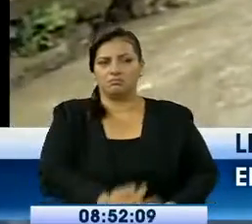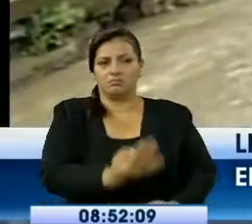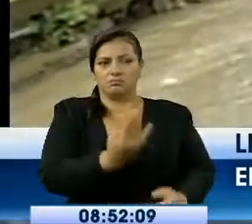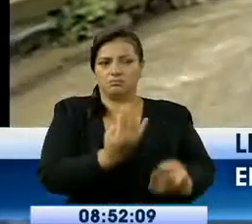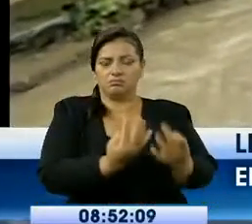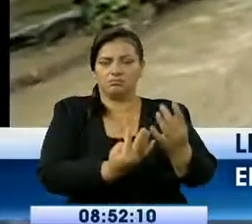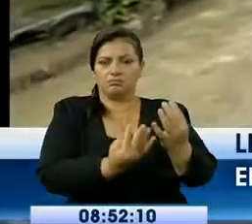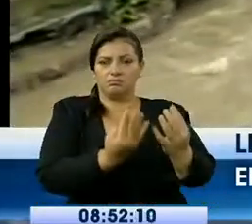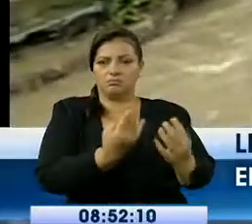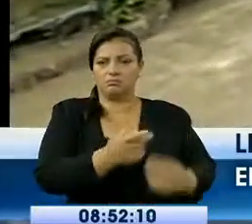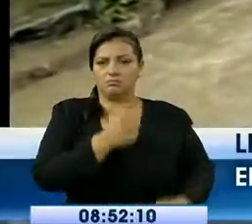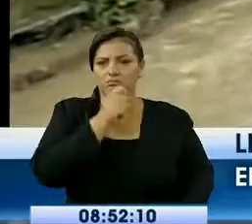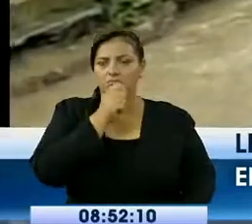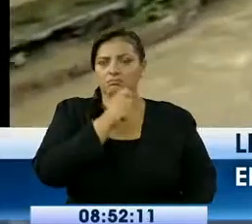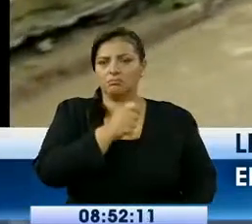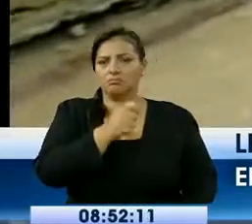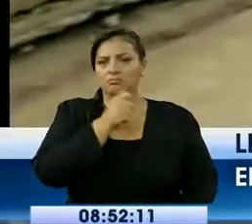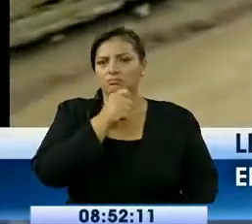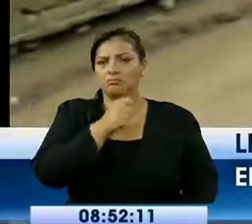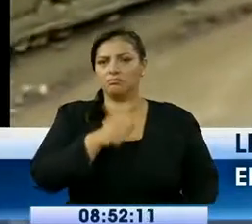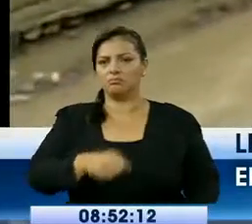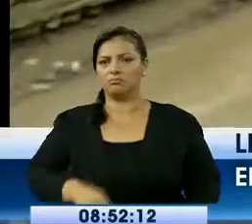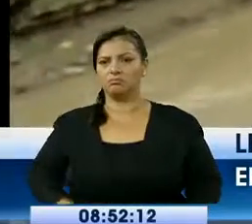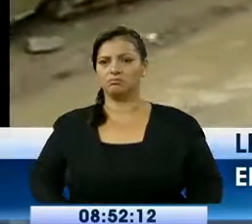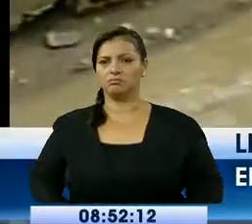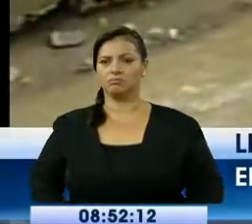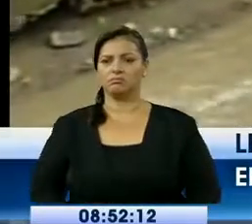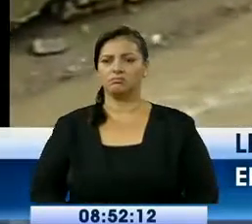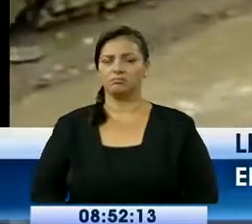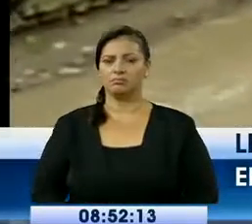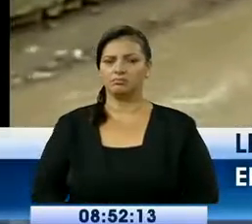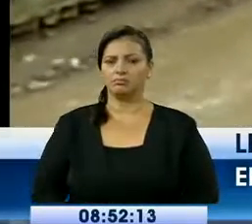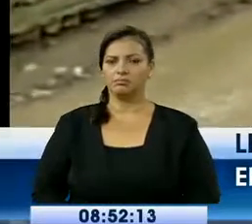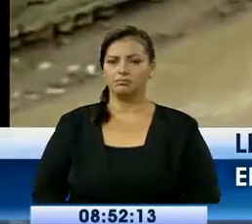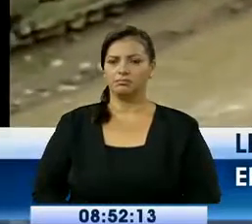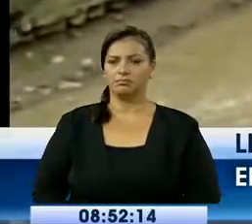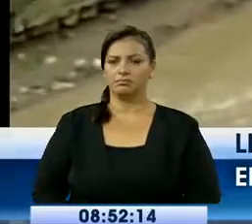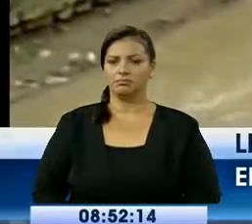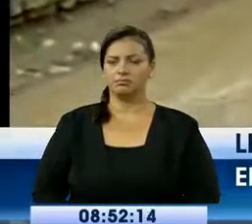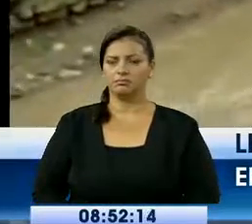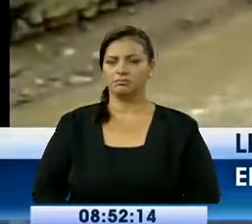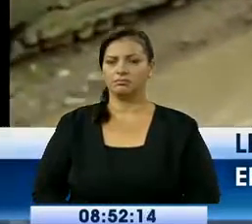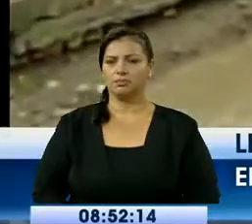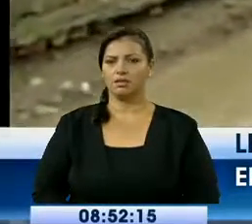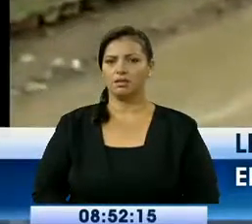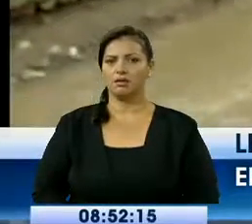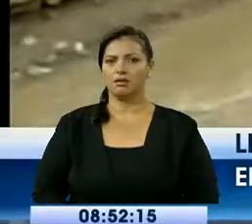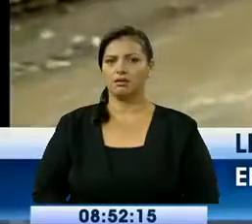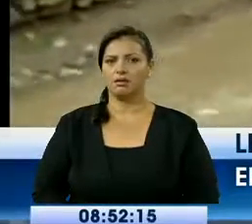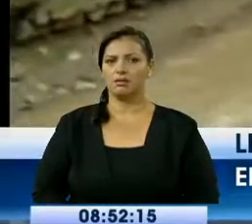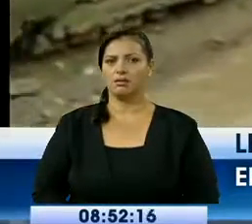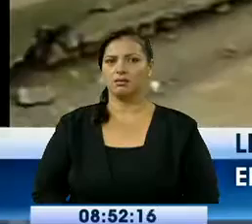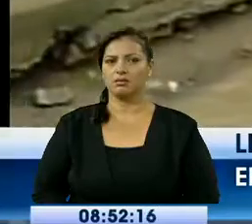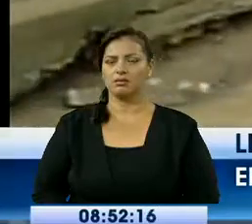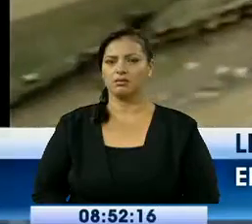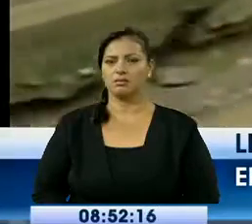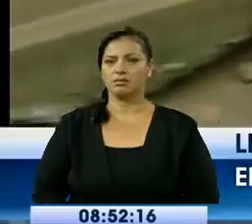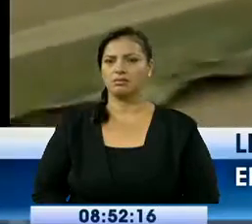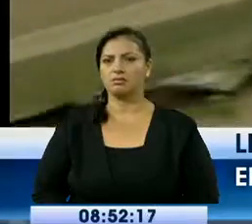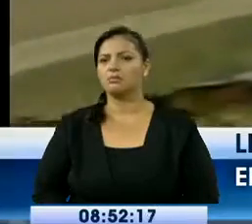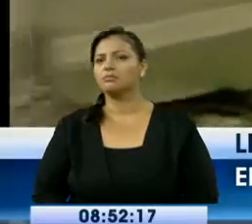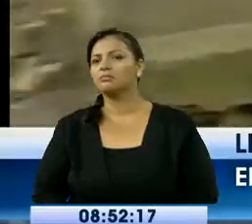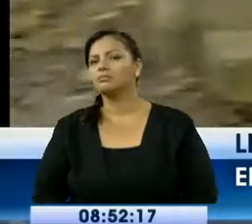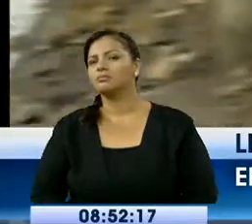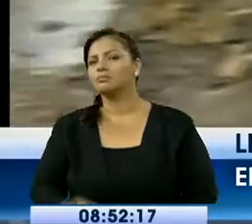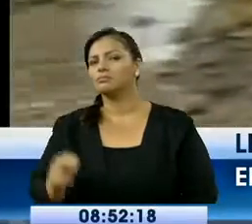ellos, conocer de cerca la situación por la cual están atravesando. Por acá, un poco más seco. Parece que acá el relleno está más alto todavía.